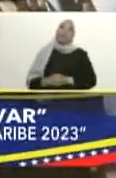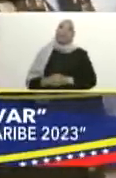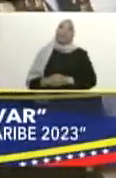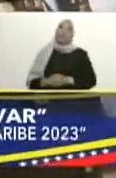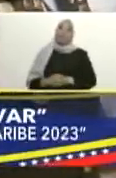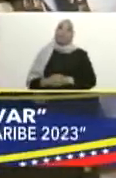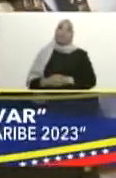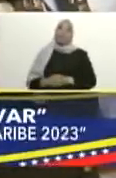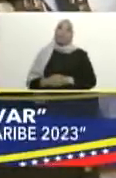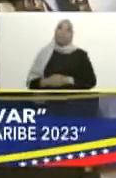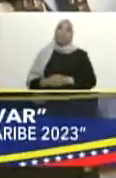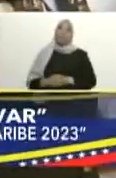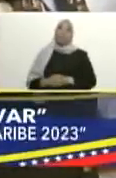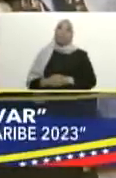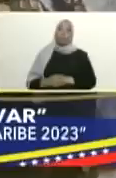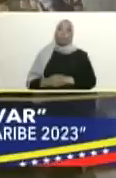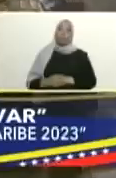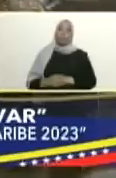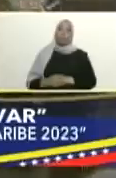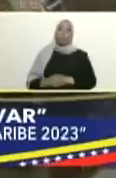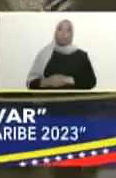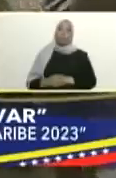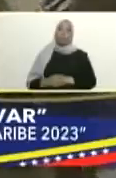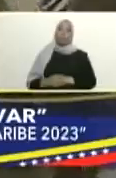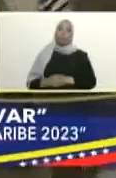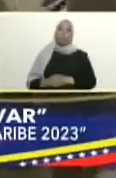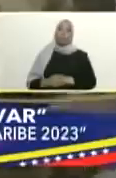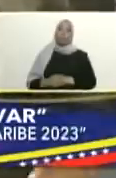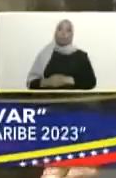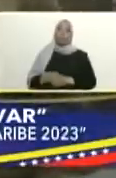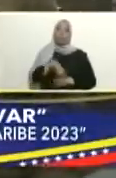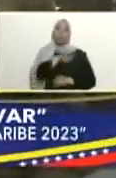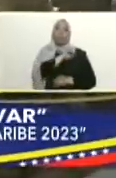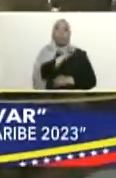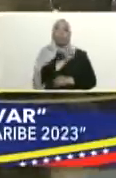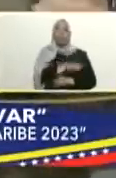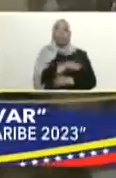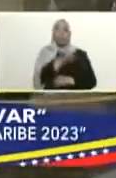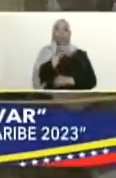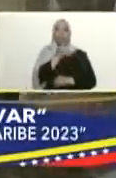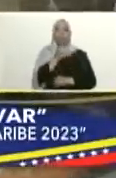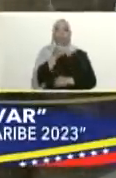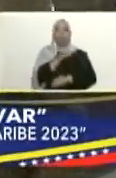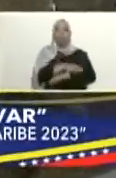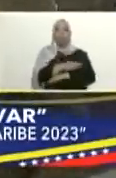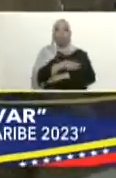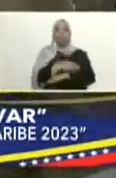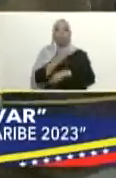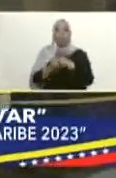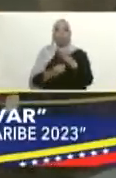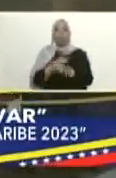y que se rija por poderosos valores y principios éticos y morales.